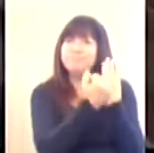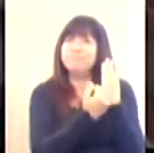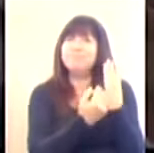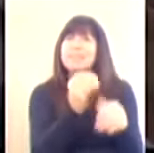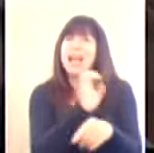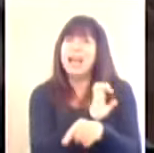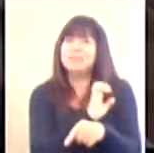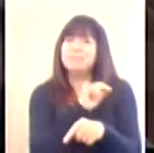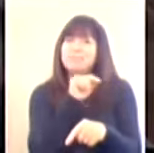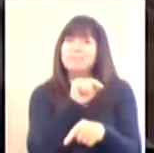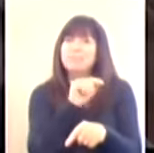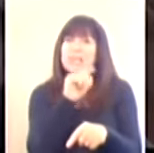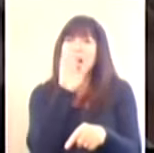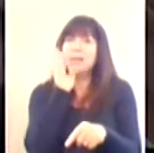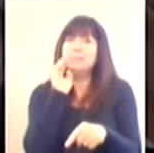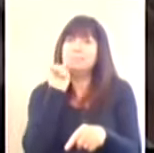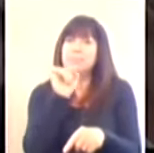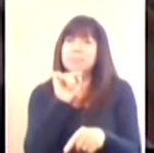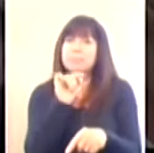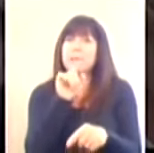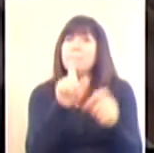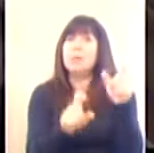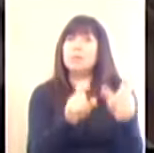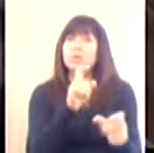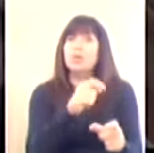gente que ha pensado mucho en estos temas.